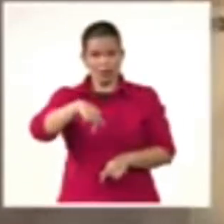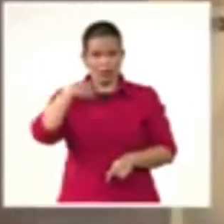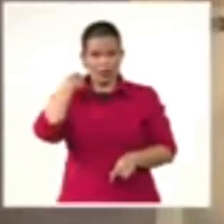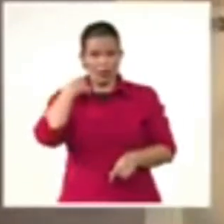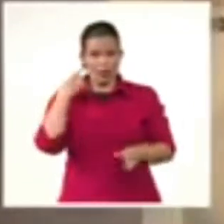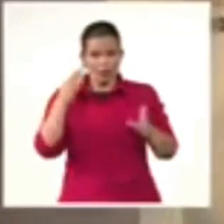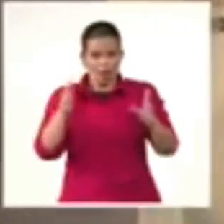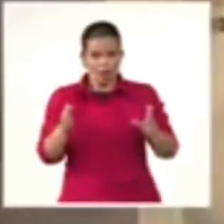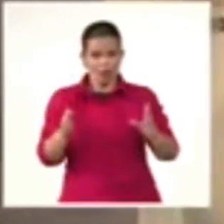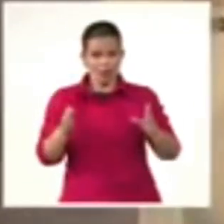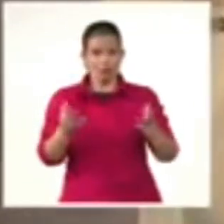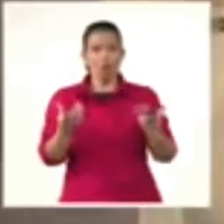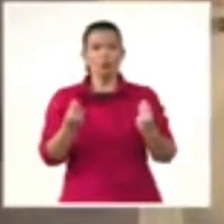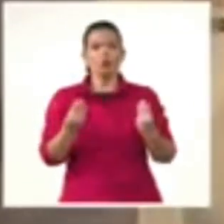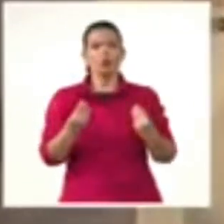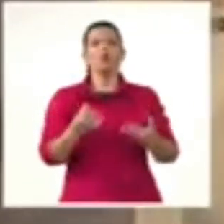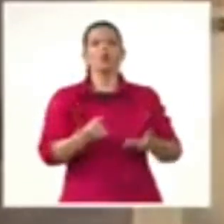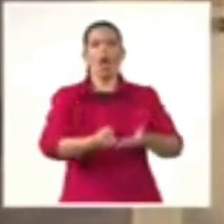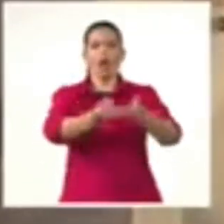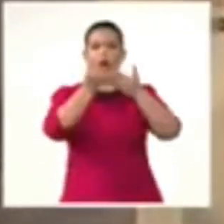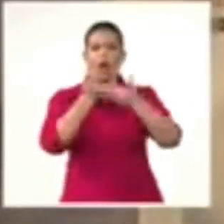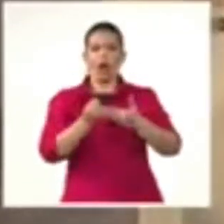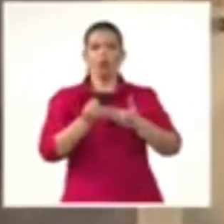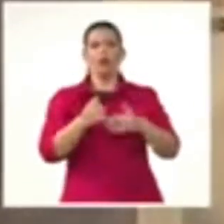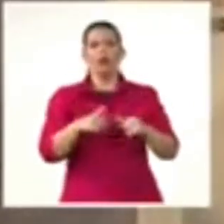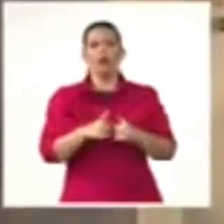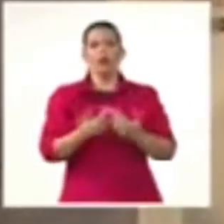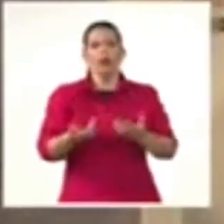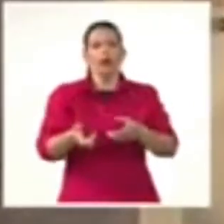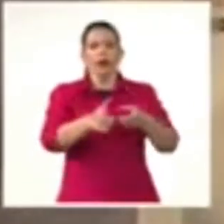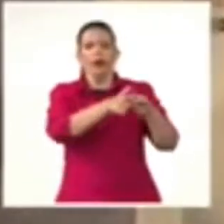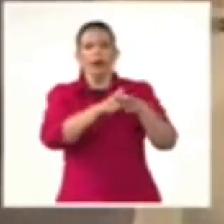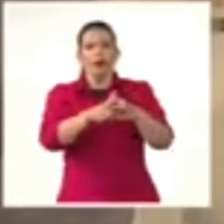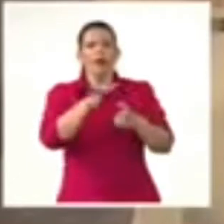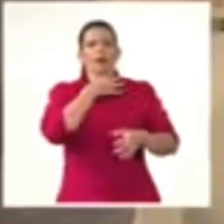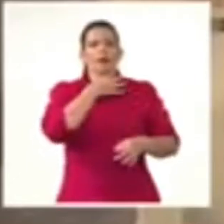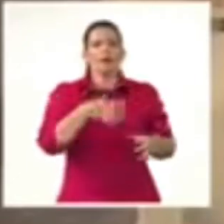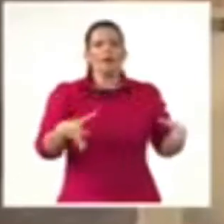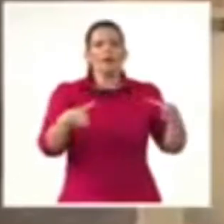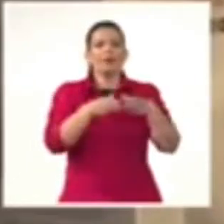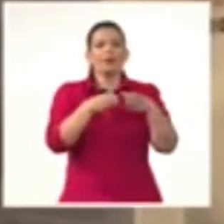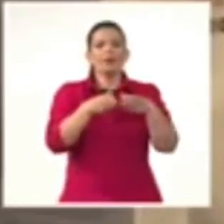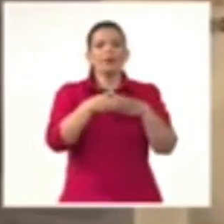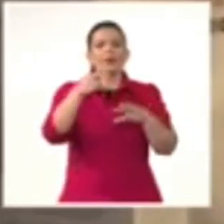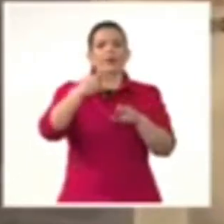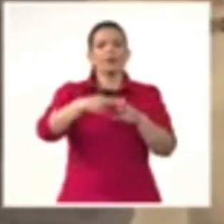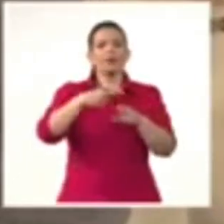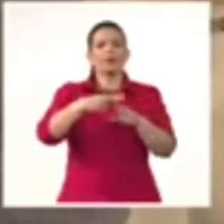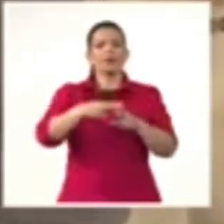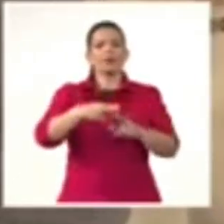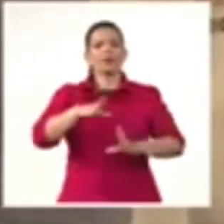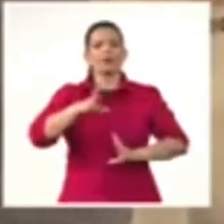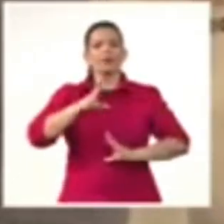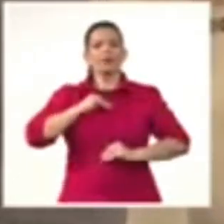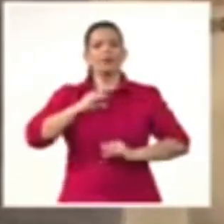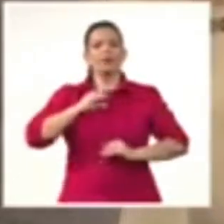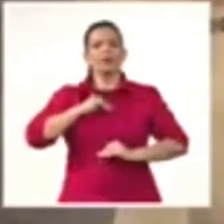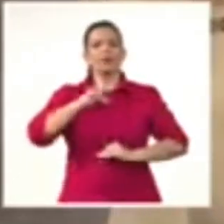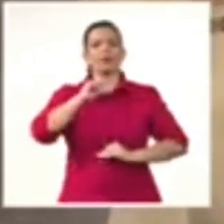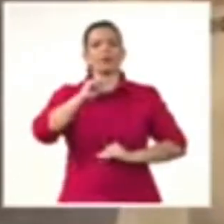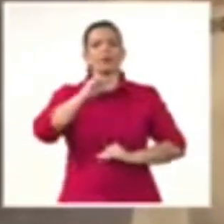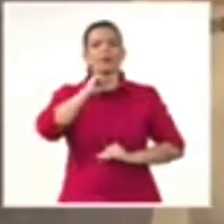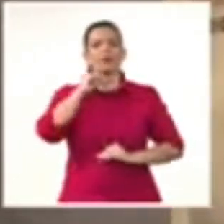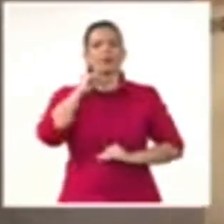y compromiso por parte de organizaciones como Pastores por la Paz, La Brigada Venceremos,